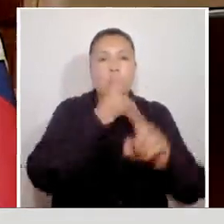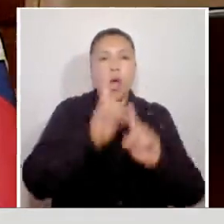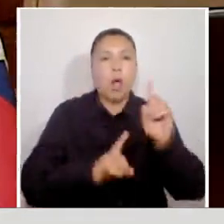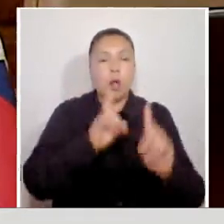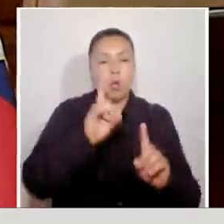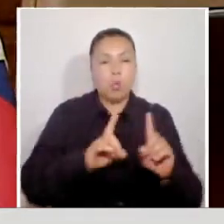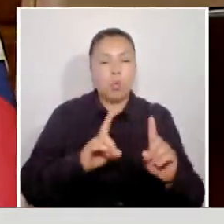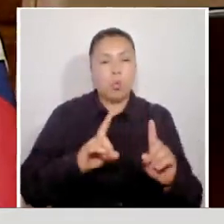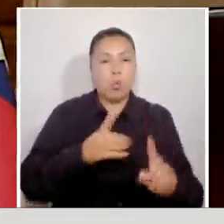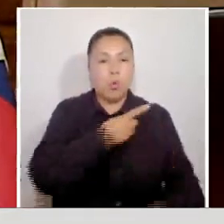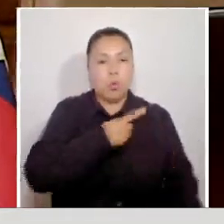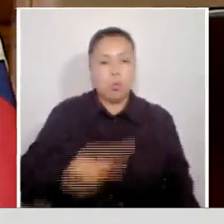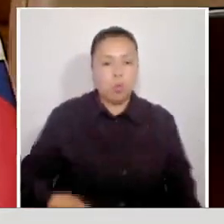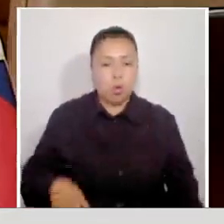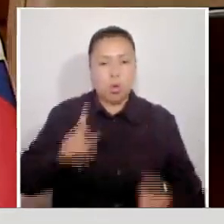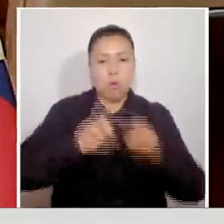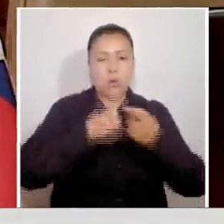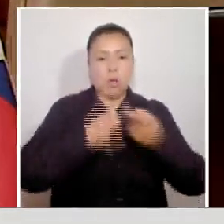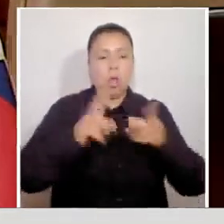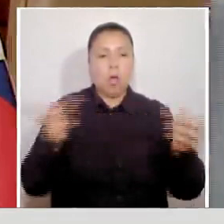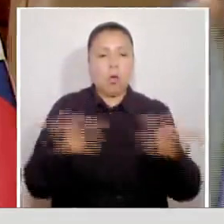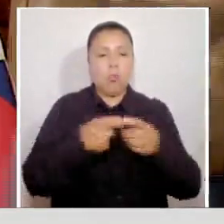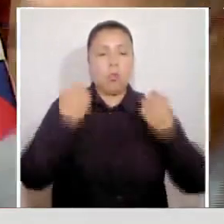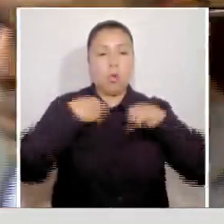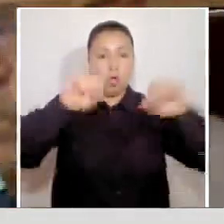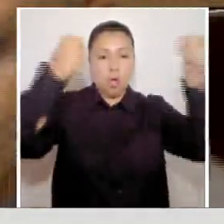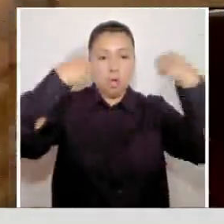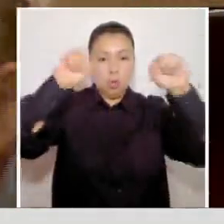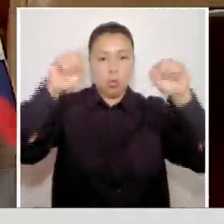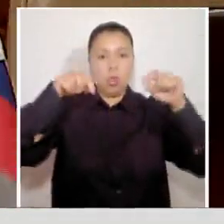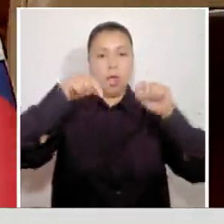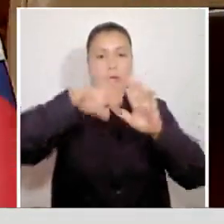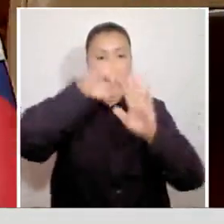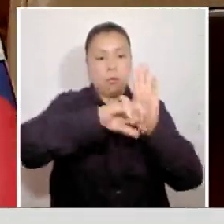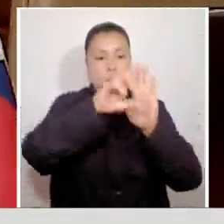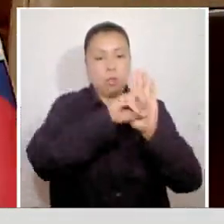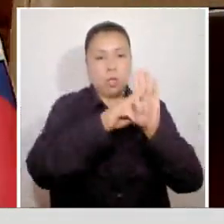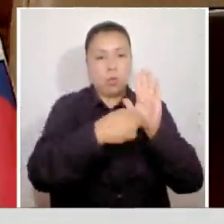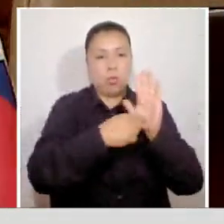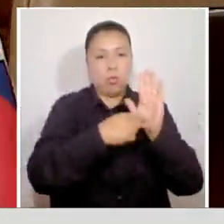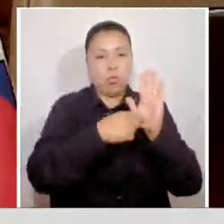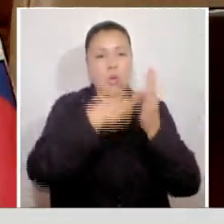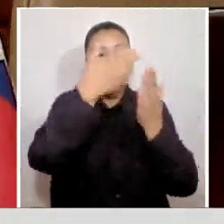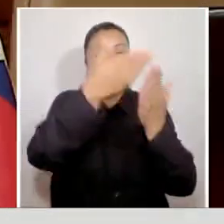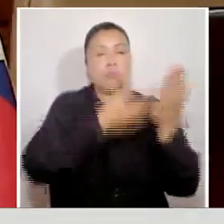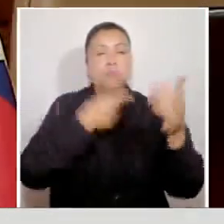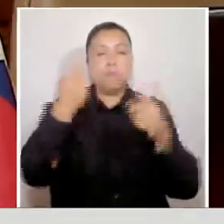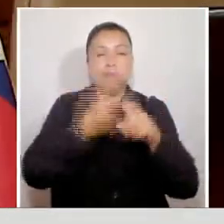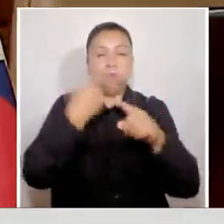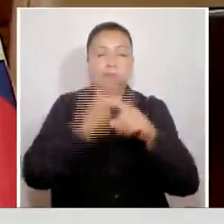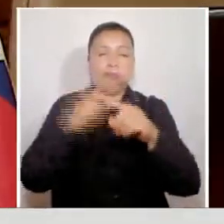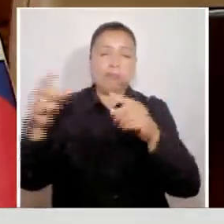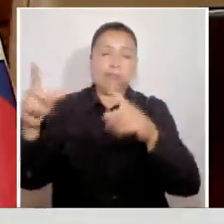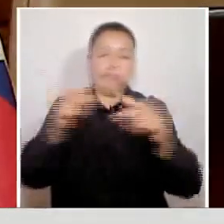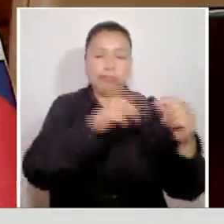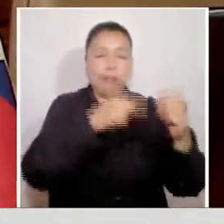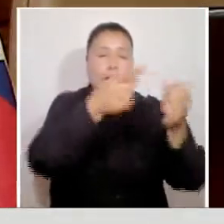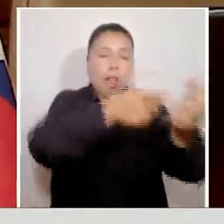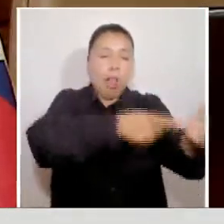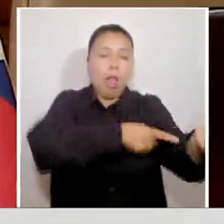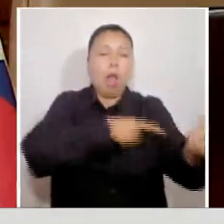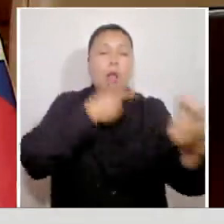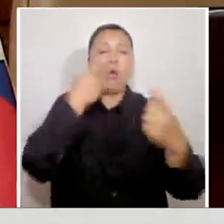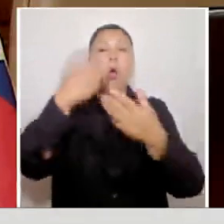partícipes en la comisión de deporte que este proyecto fue extensamente discutido estuvimos invitados de distintas